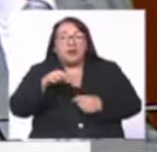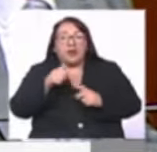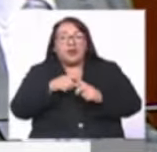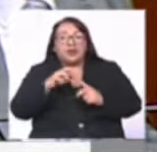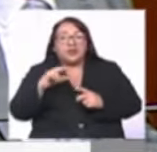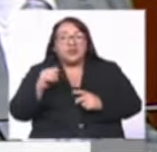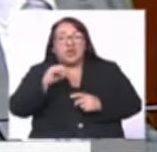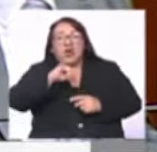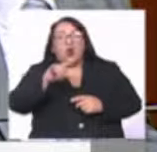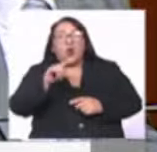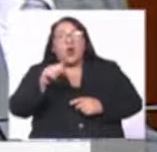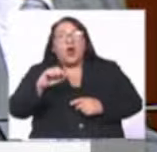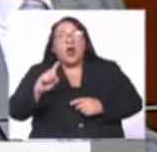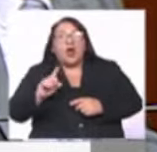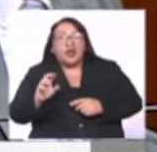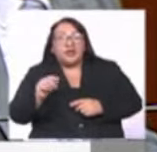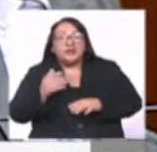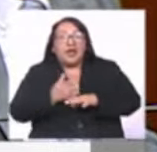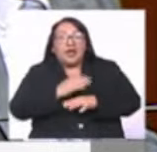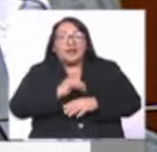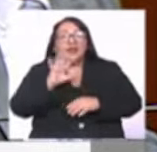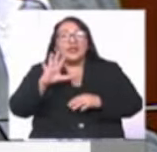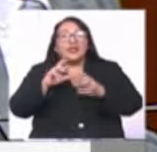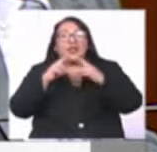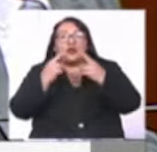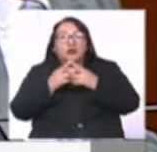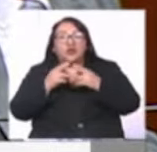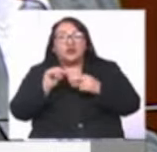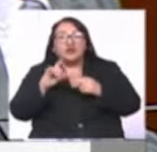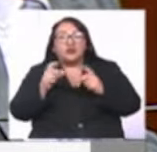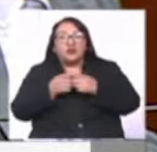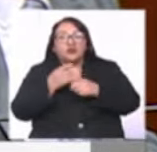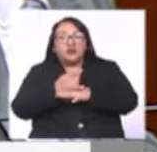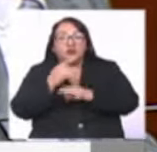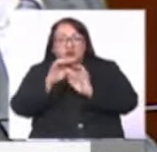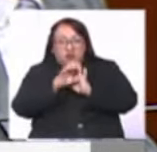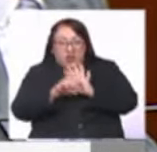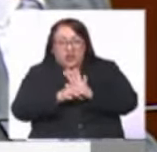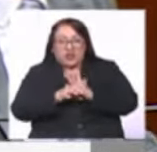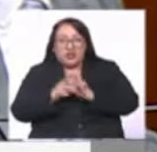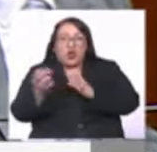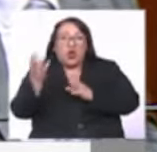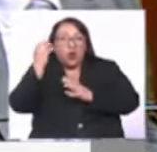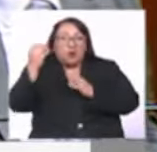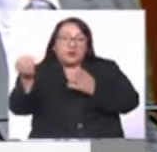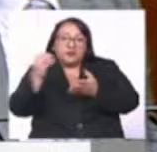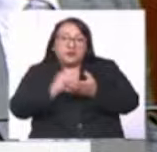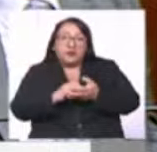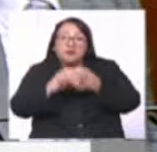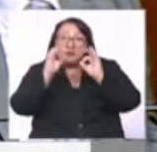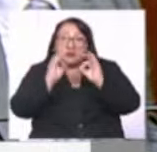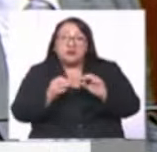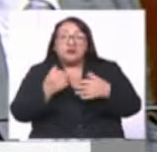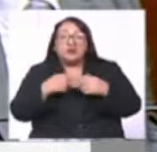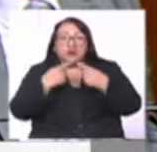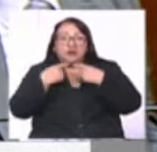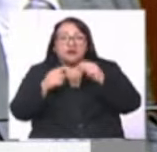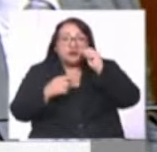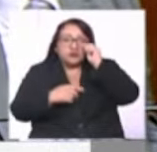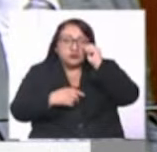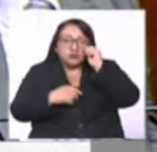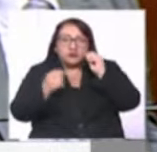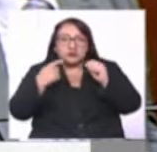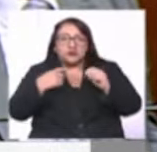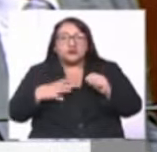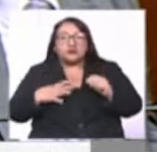Juárez Gallegos realizados durante la quinta sesión extraordinaria de la subcomisión de acusaciones constitucionales el mismo que fue puesto en conocimiento de los señores